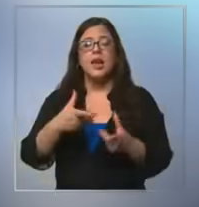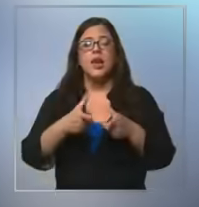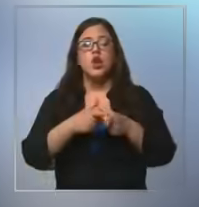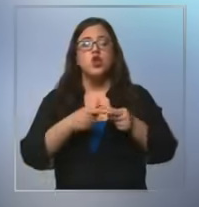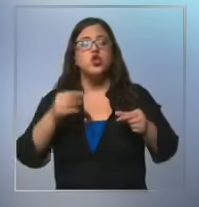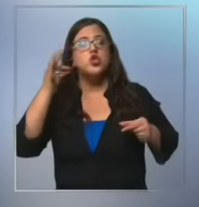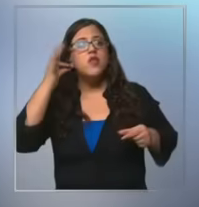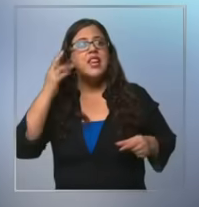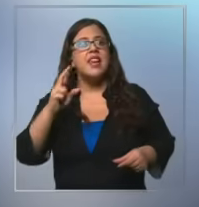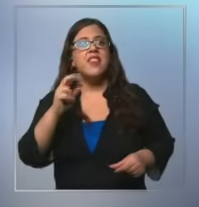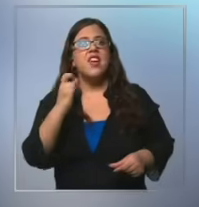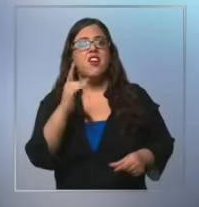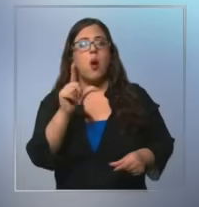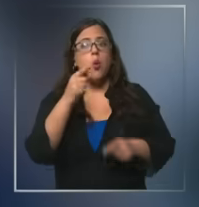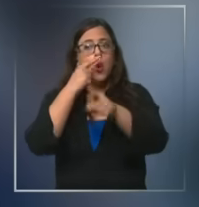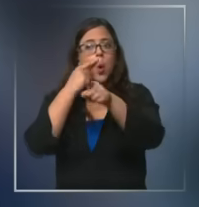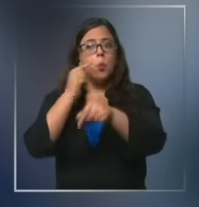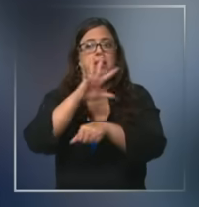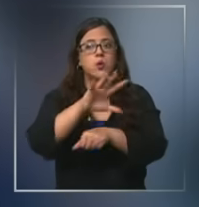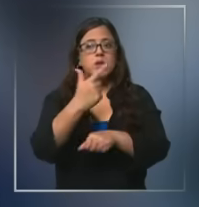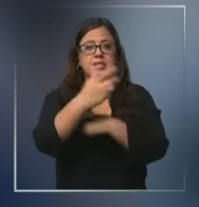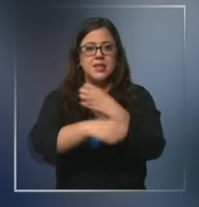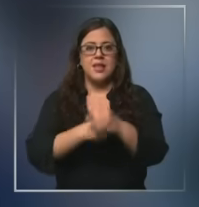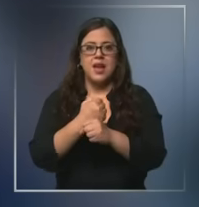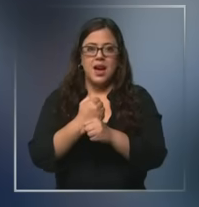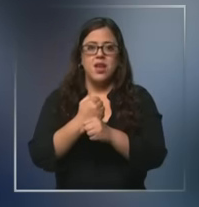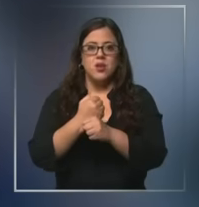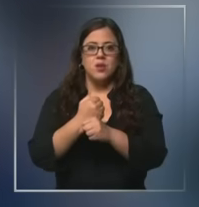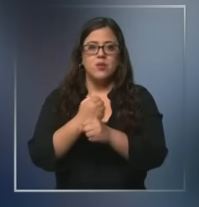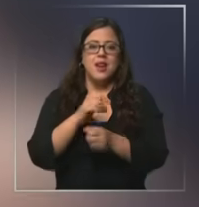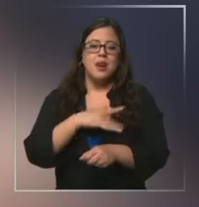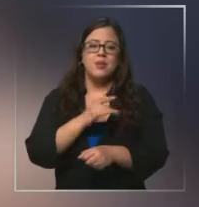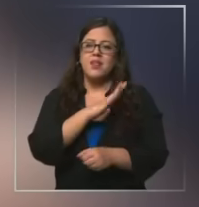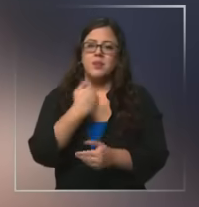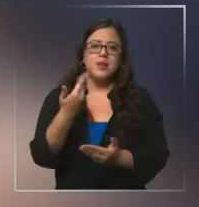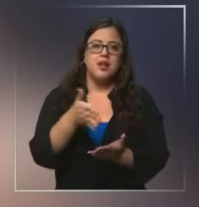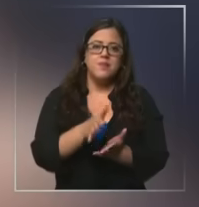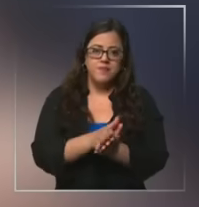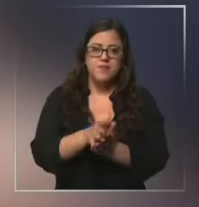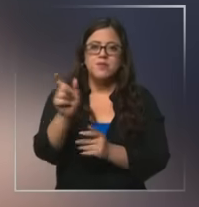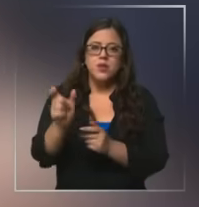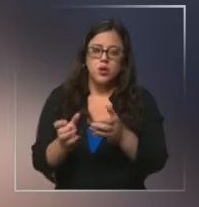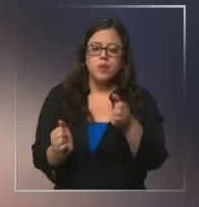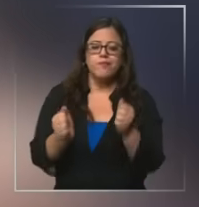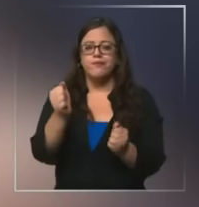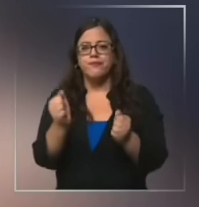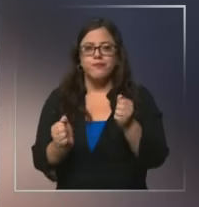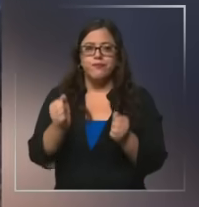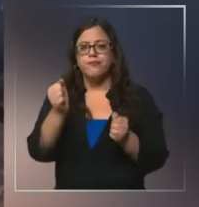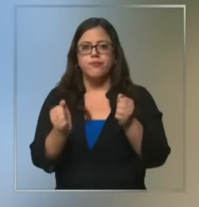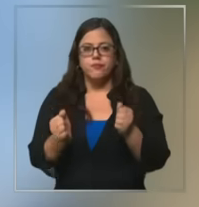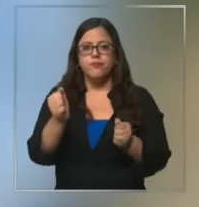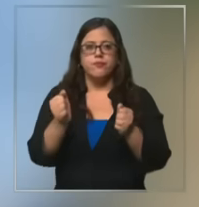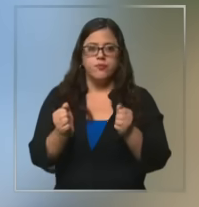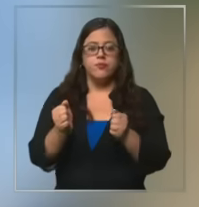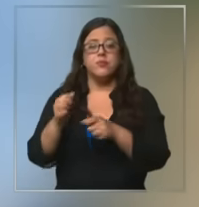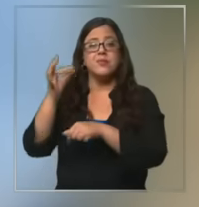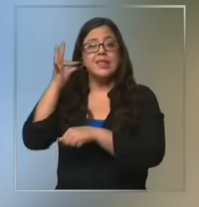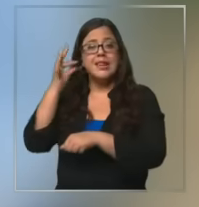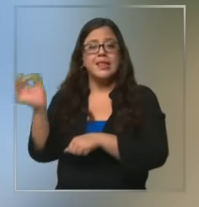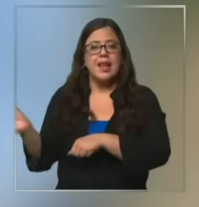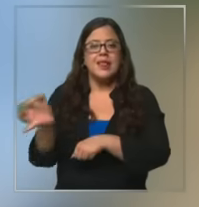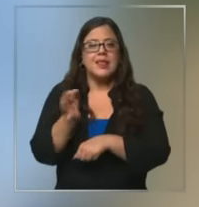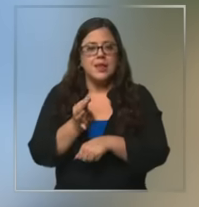Cid Ramírez, de 57 años, una de las dos víctimas fatales y quien sería el conductor de este camión. Ella nos señala